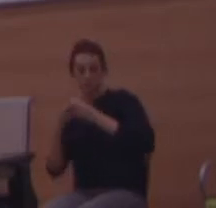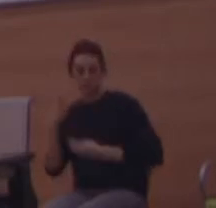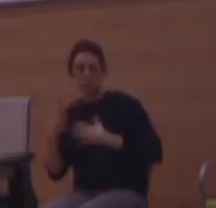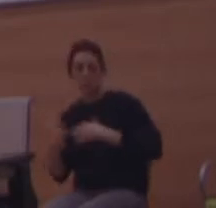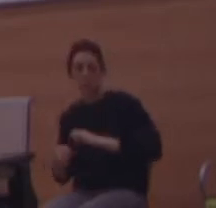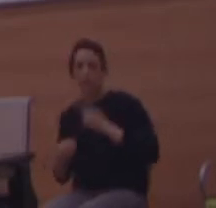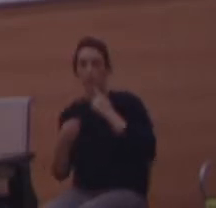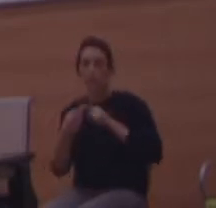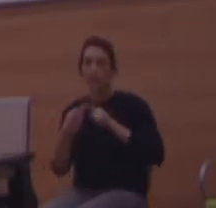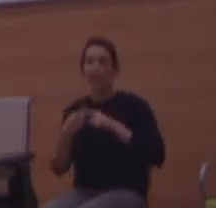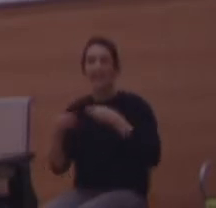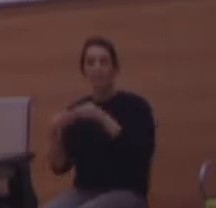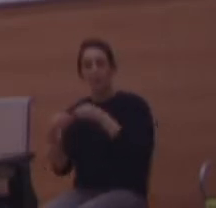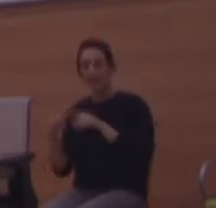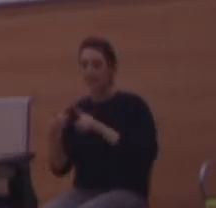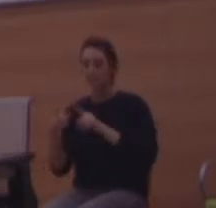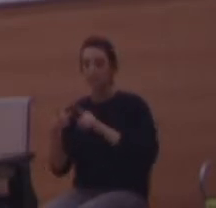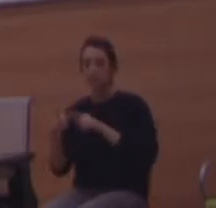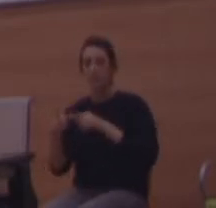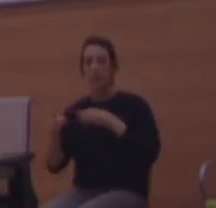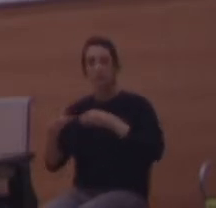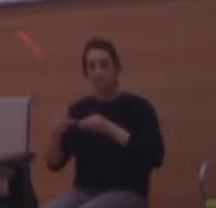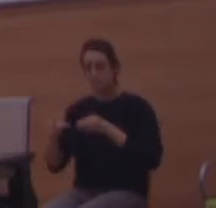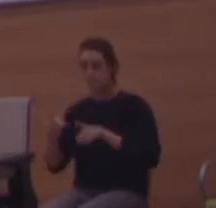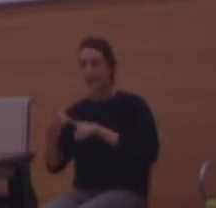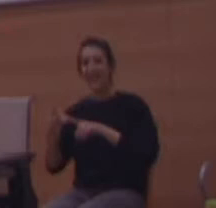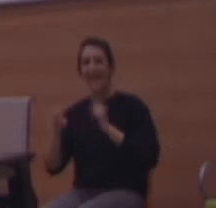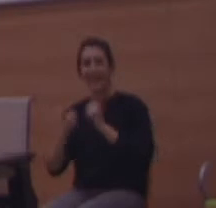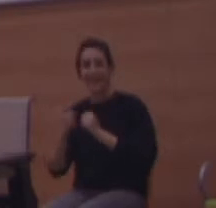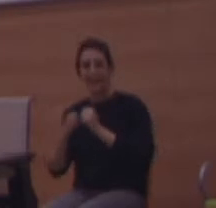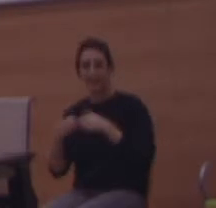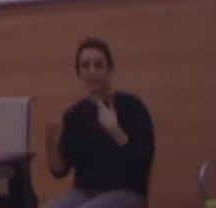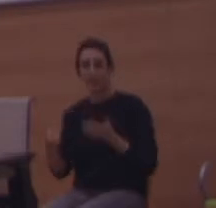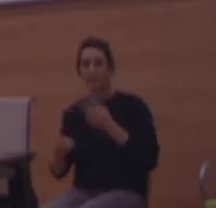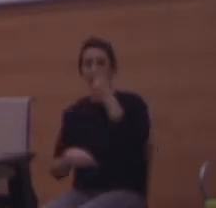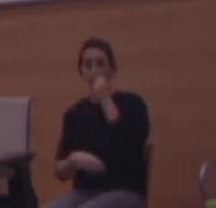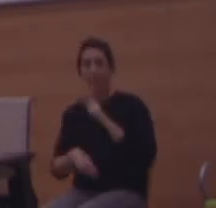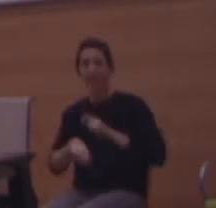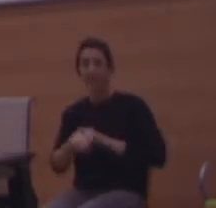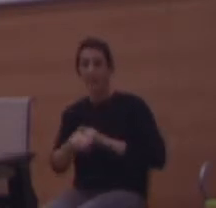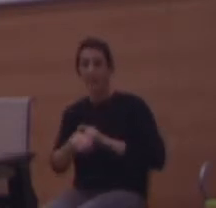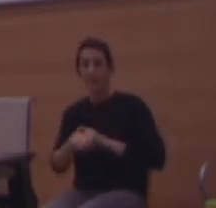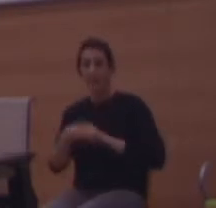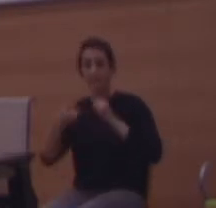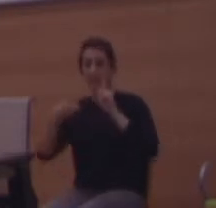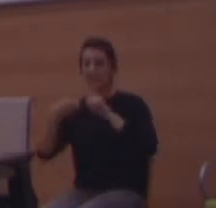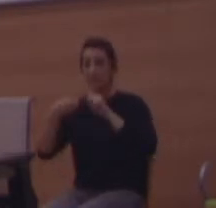las siliconas semirrígidas y las rígidas. En el pie diabético utilizaremos tanto las primeras como las segundas. Las terceras